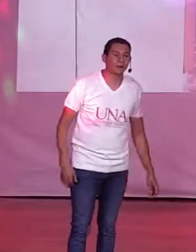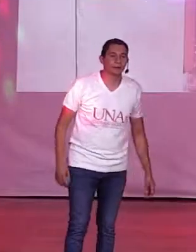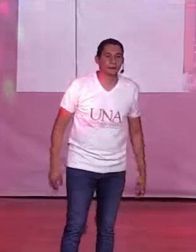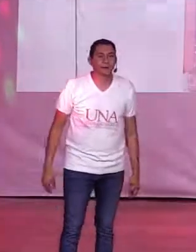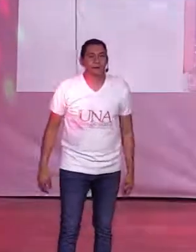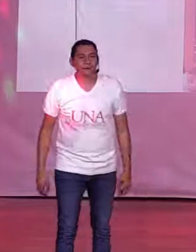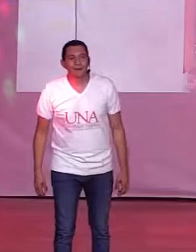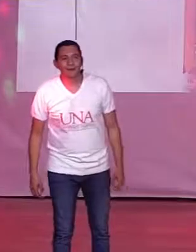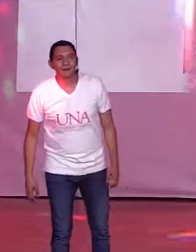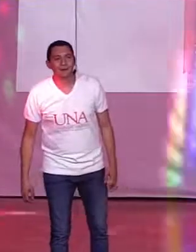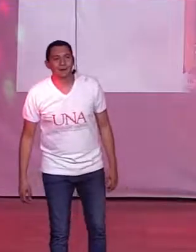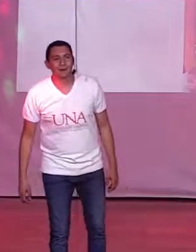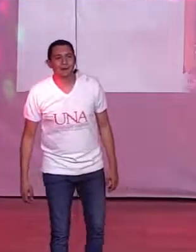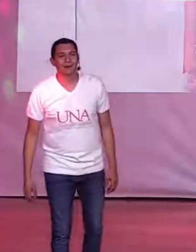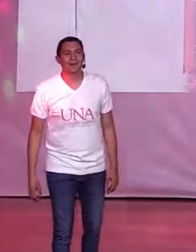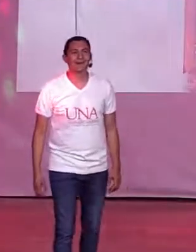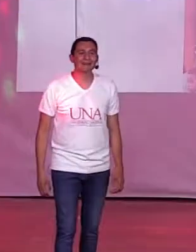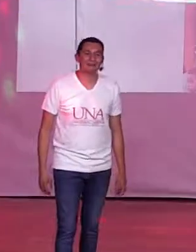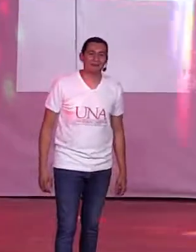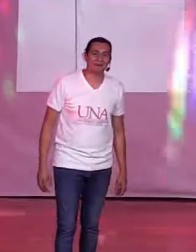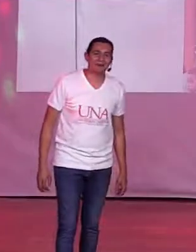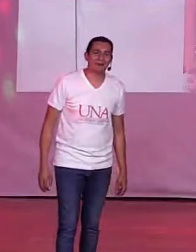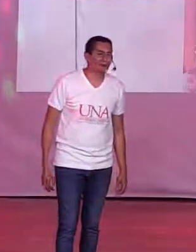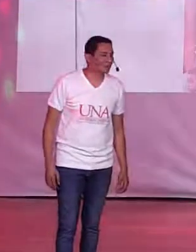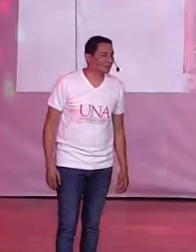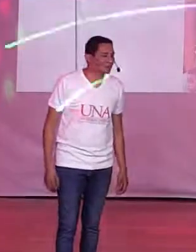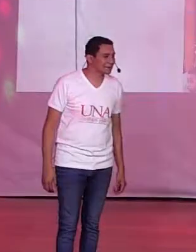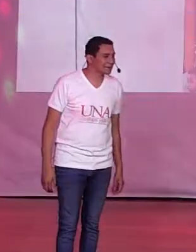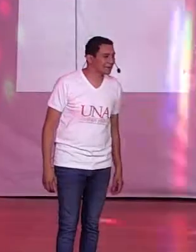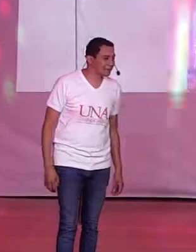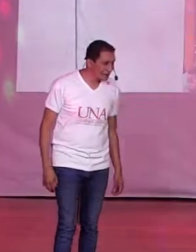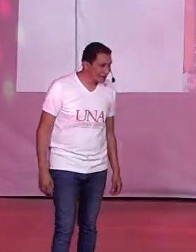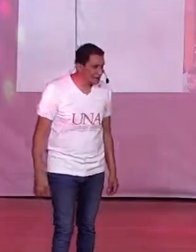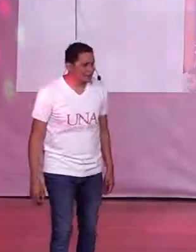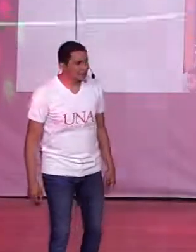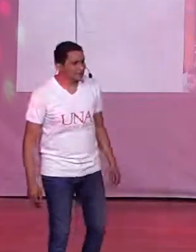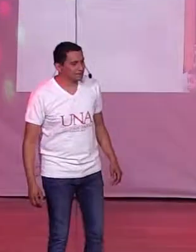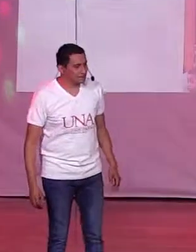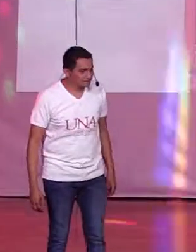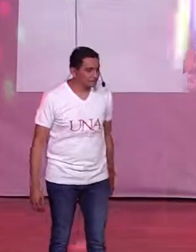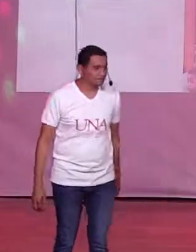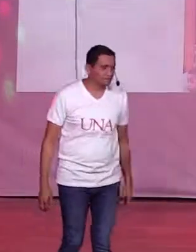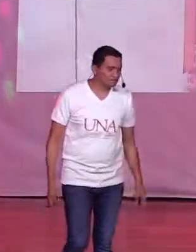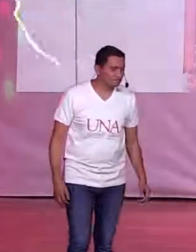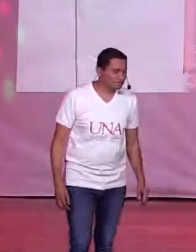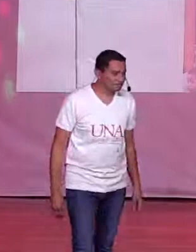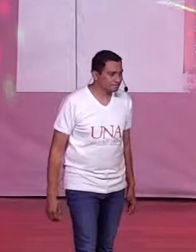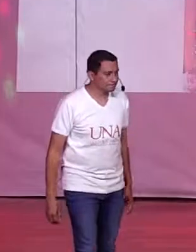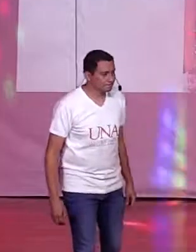por acá. Ahí después vemos la transmisión. No nos avisaron, pero no pasa nada.